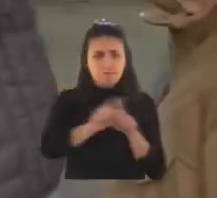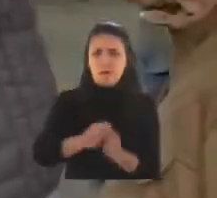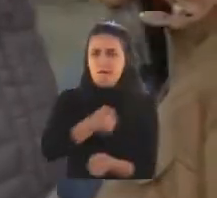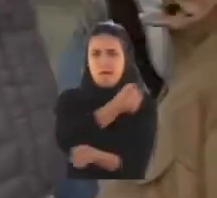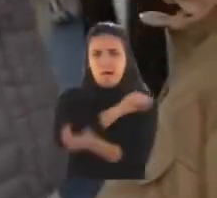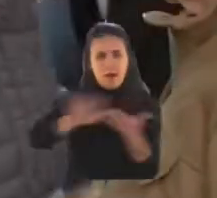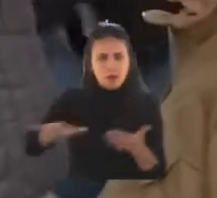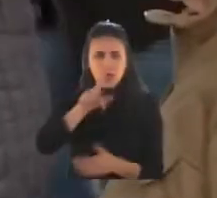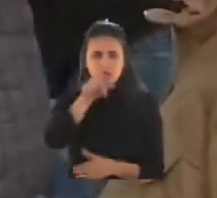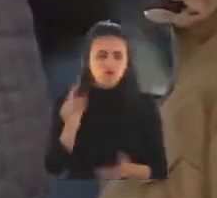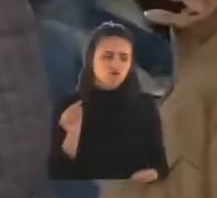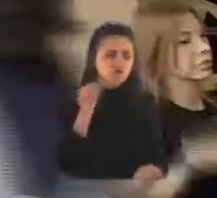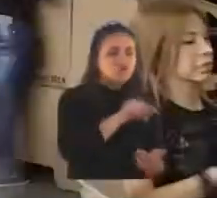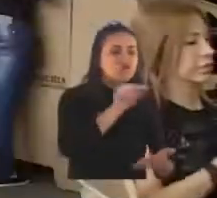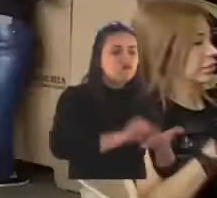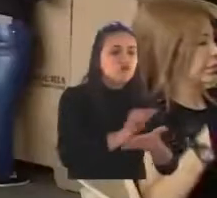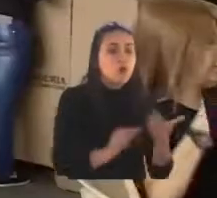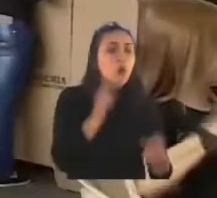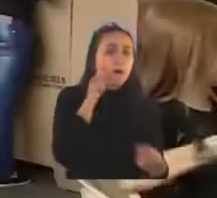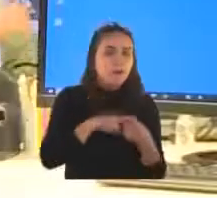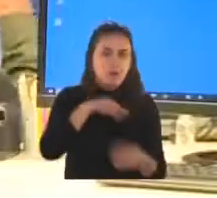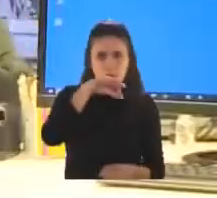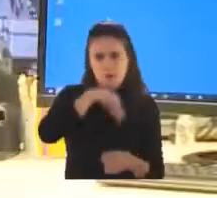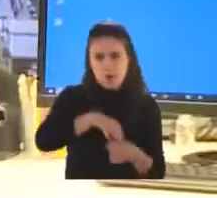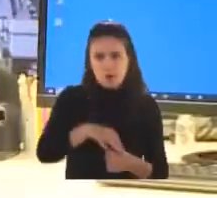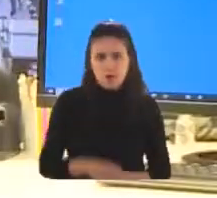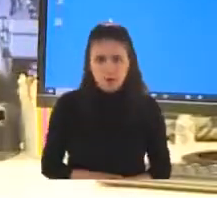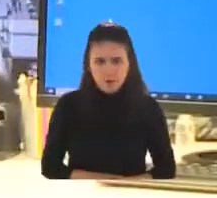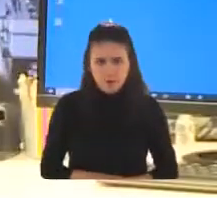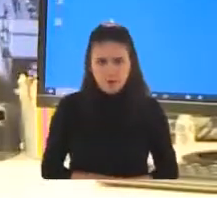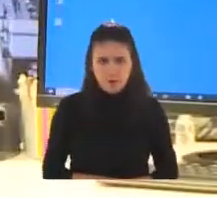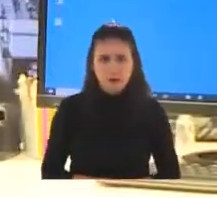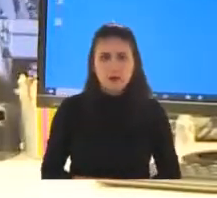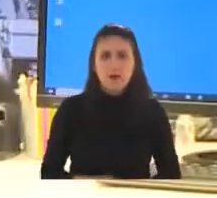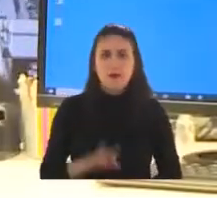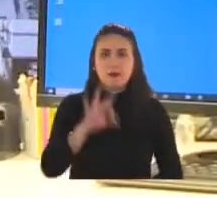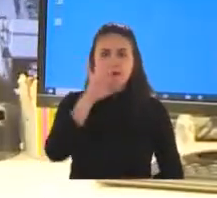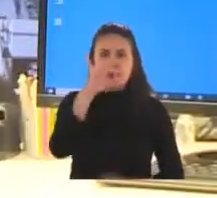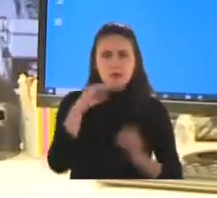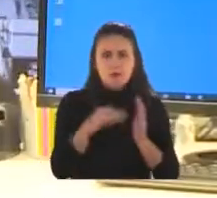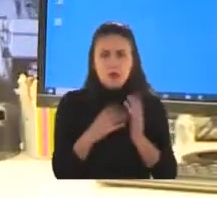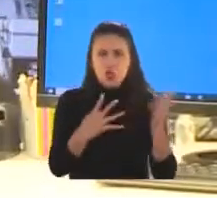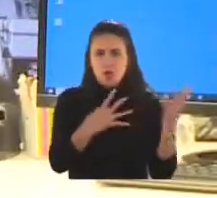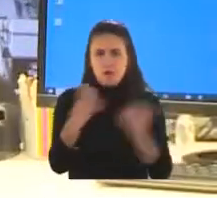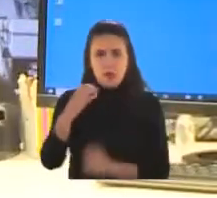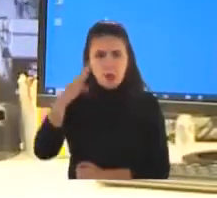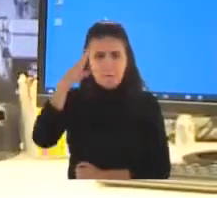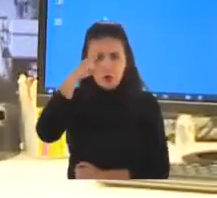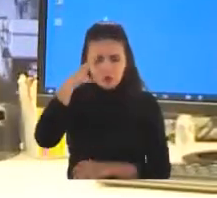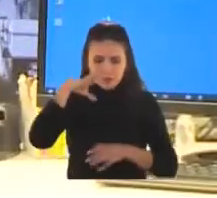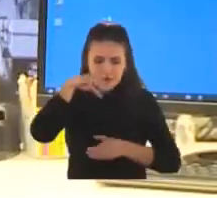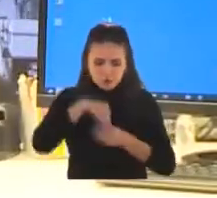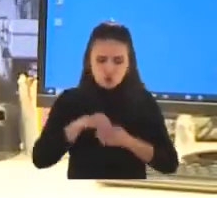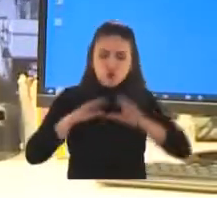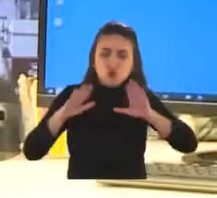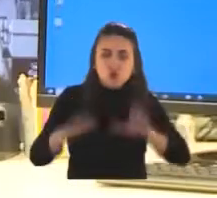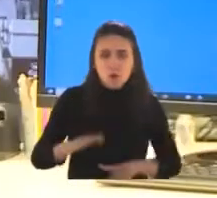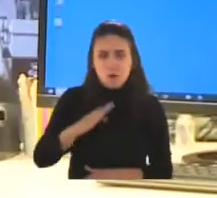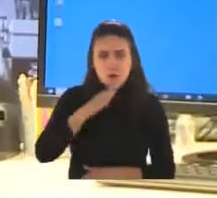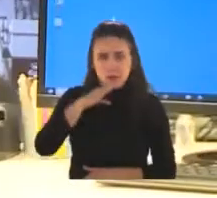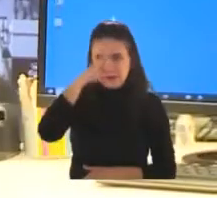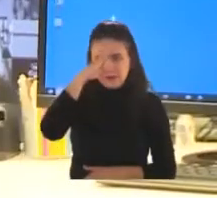jornada mañana para ir a votar tenemos cerca de 3 mil 900 policías únicamente en la capital para cubrir el proceso